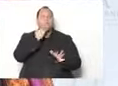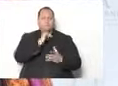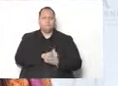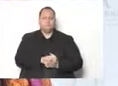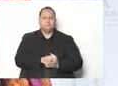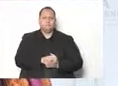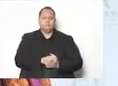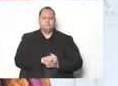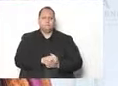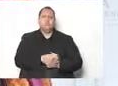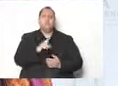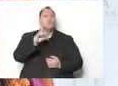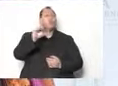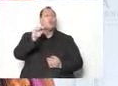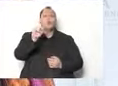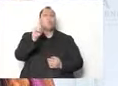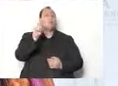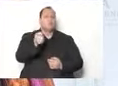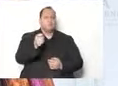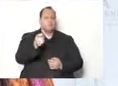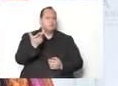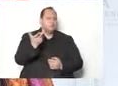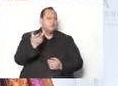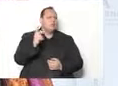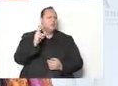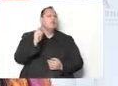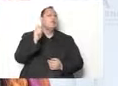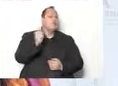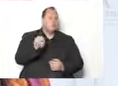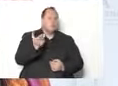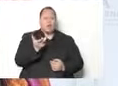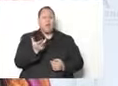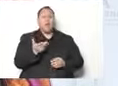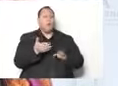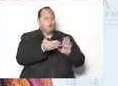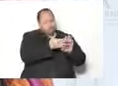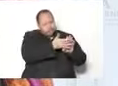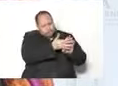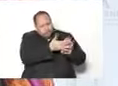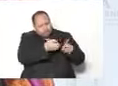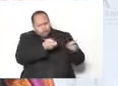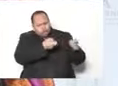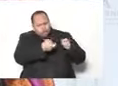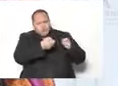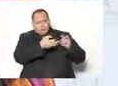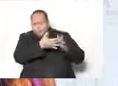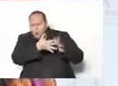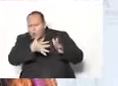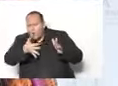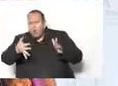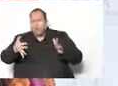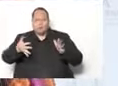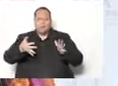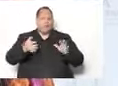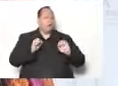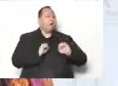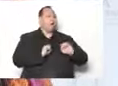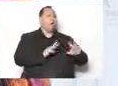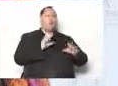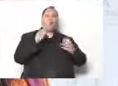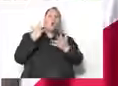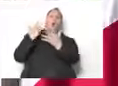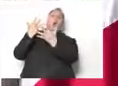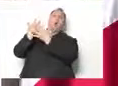Esto no significa que se dejen sin efectos los otros procesos administrativos o